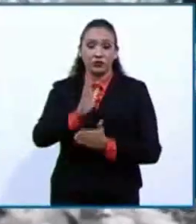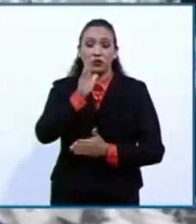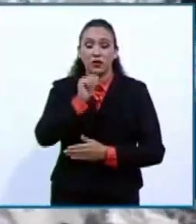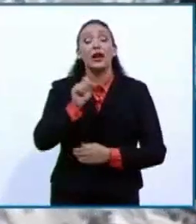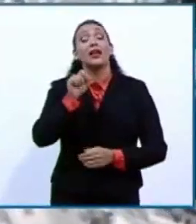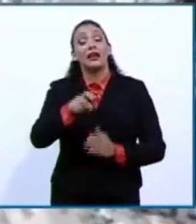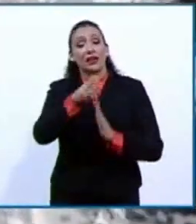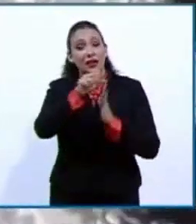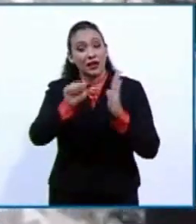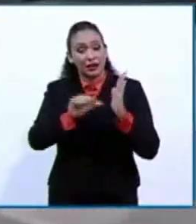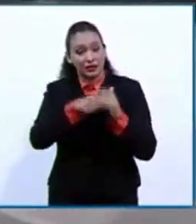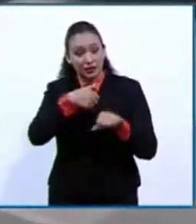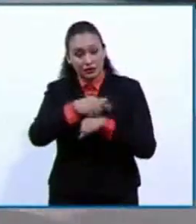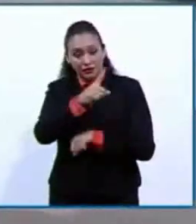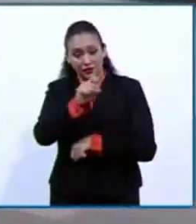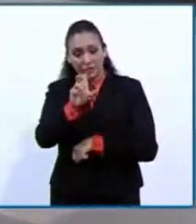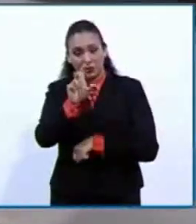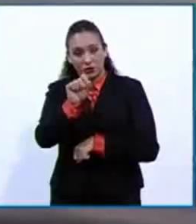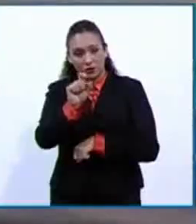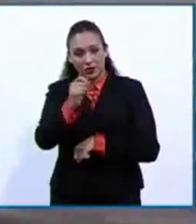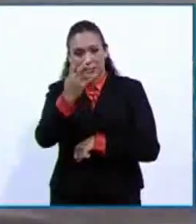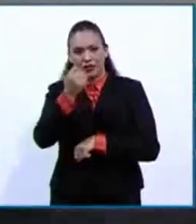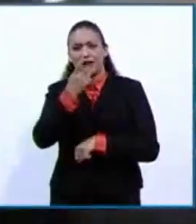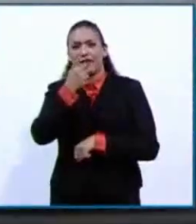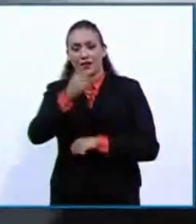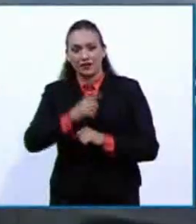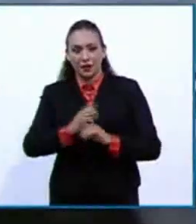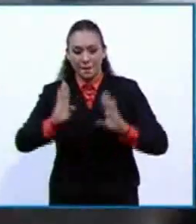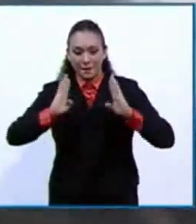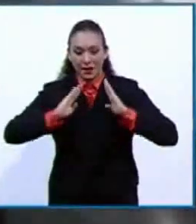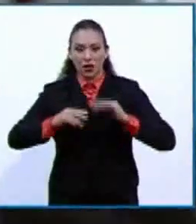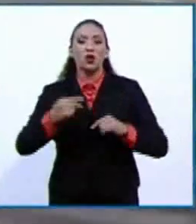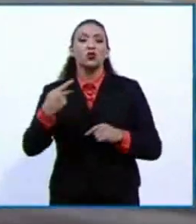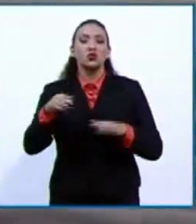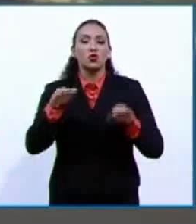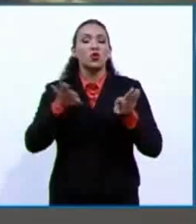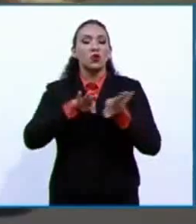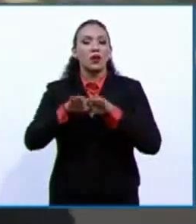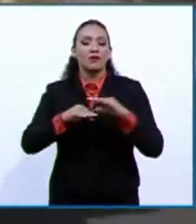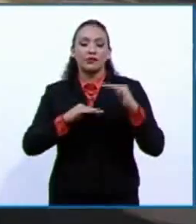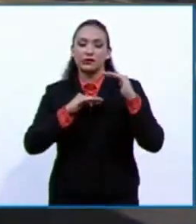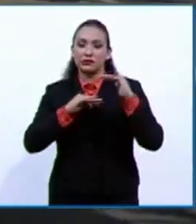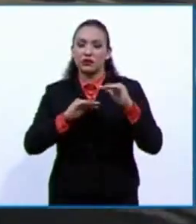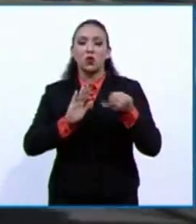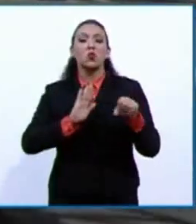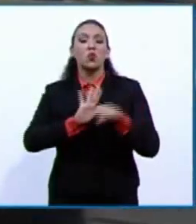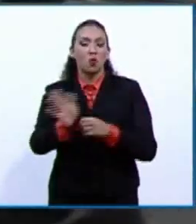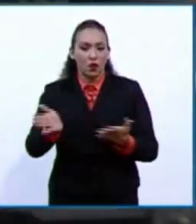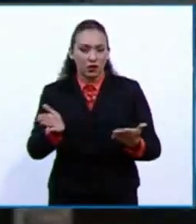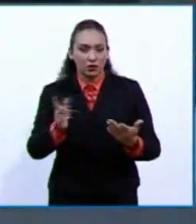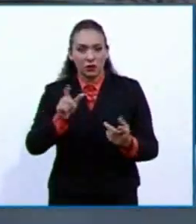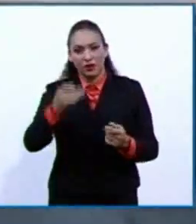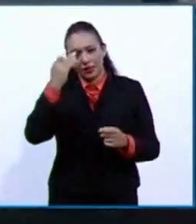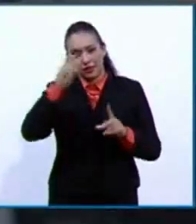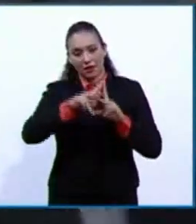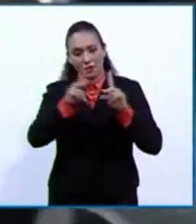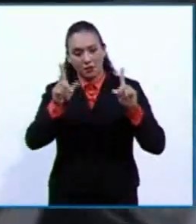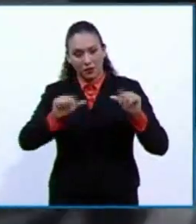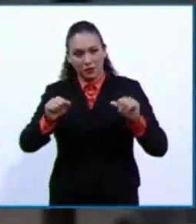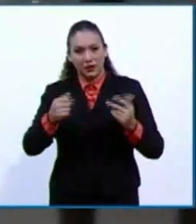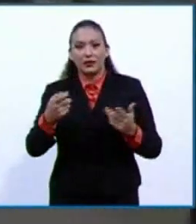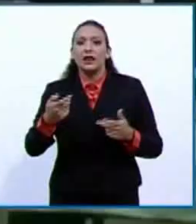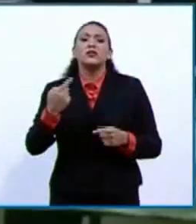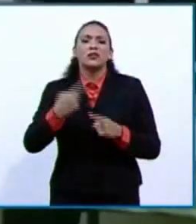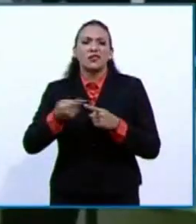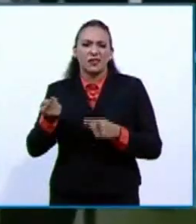el artículo 129, que limita las funciones militares en tiempos de paz, facultades que fueron ampliadas por el Ejecutivo